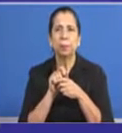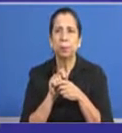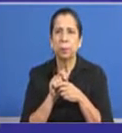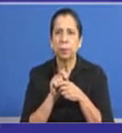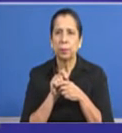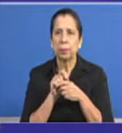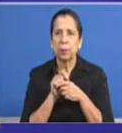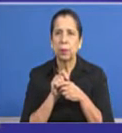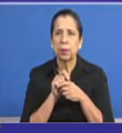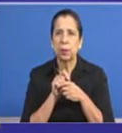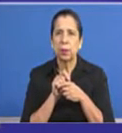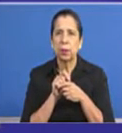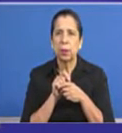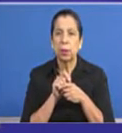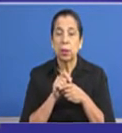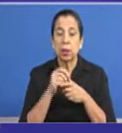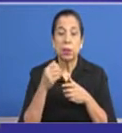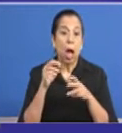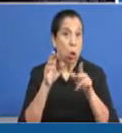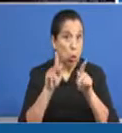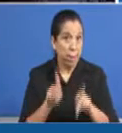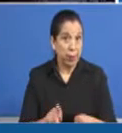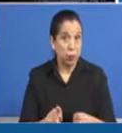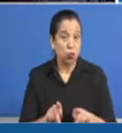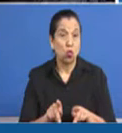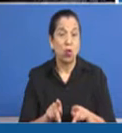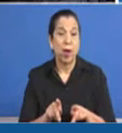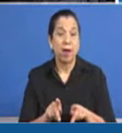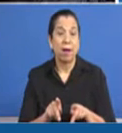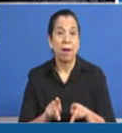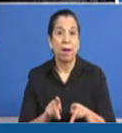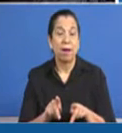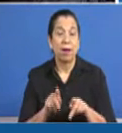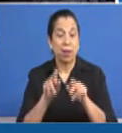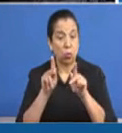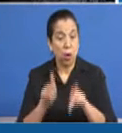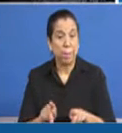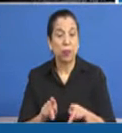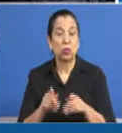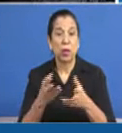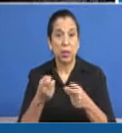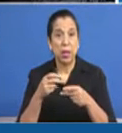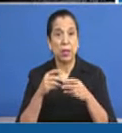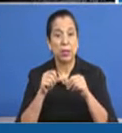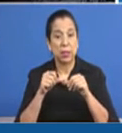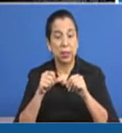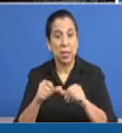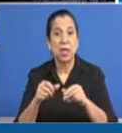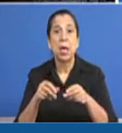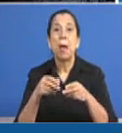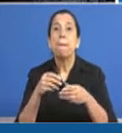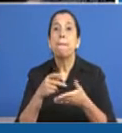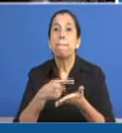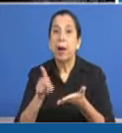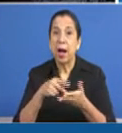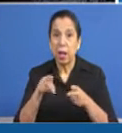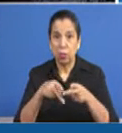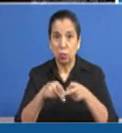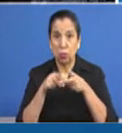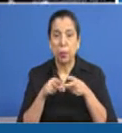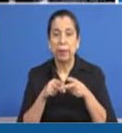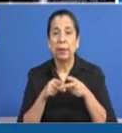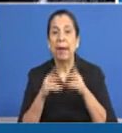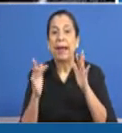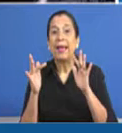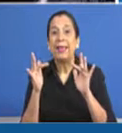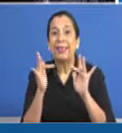hay algunos clientes de la Caja de Ahorros que pueden seguir pagando sus préstamos y le escriben a Andrea, al